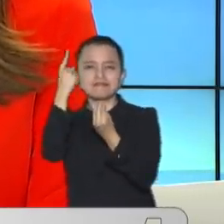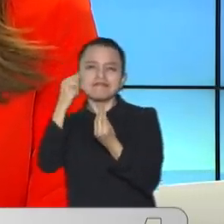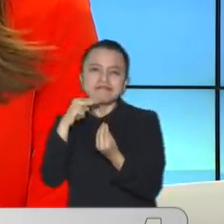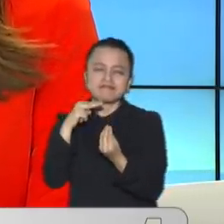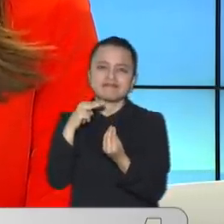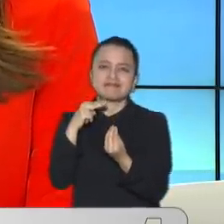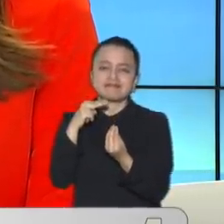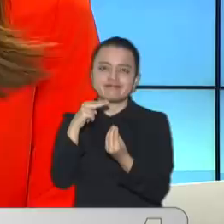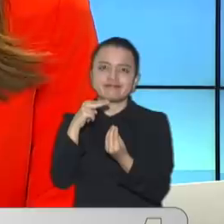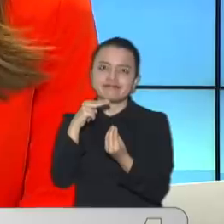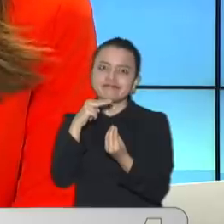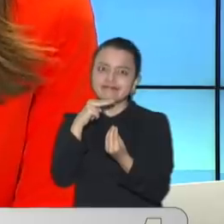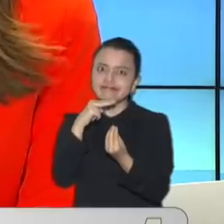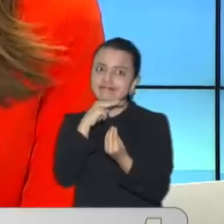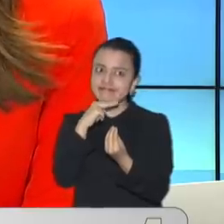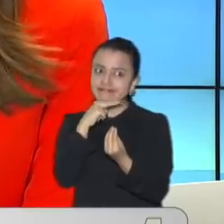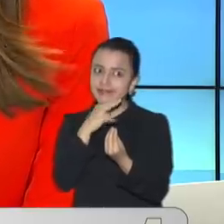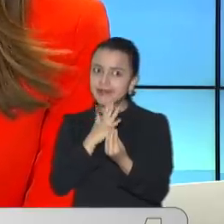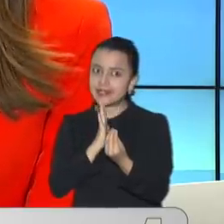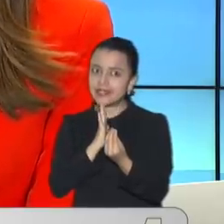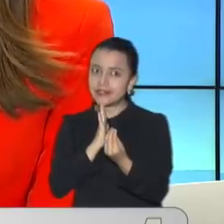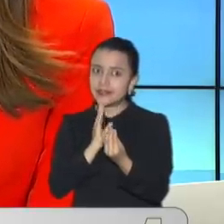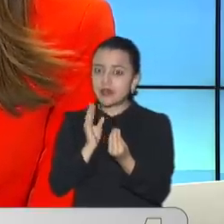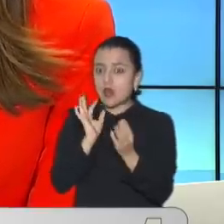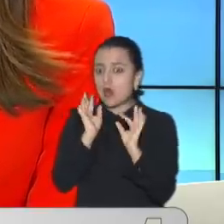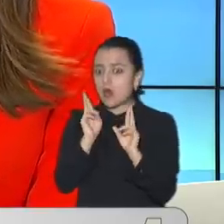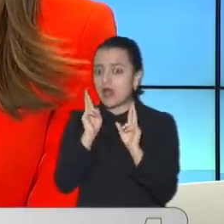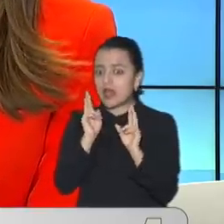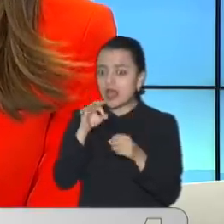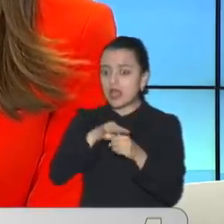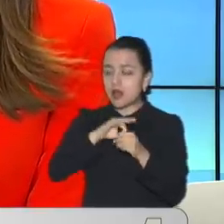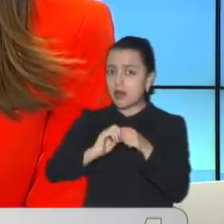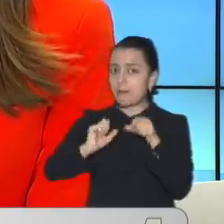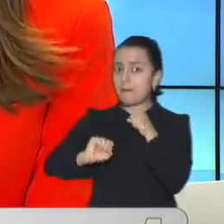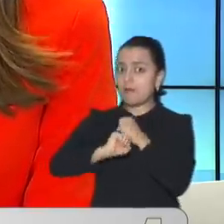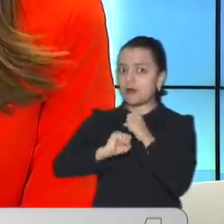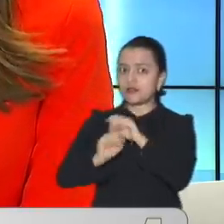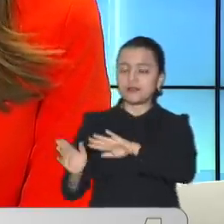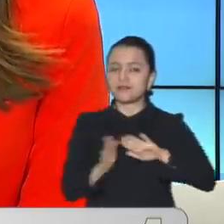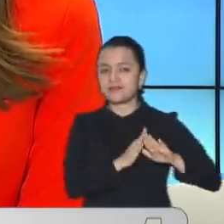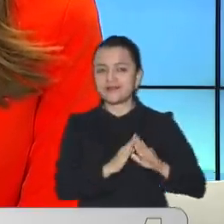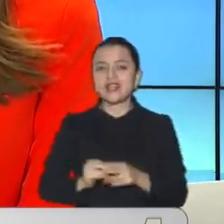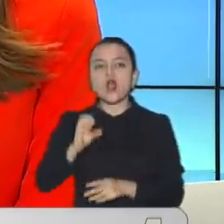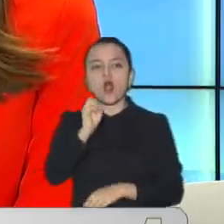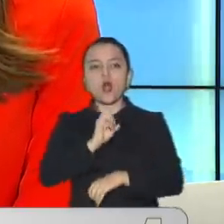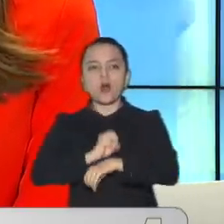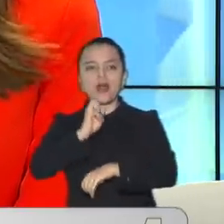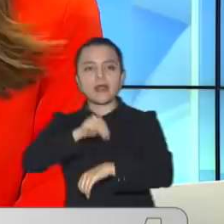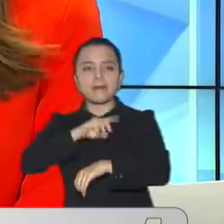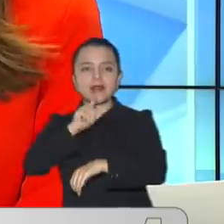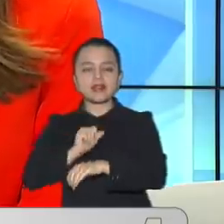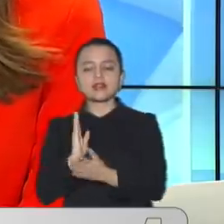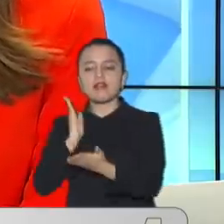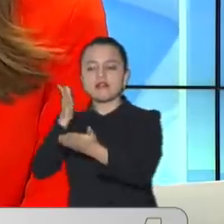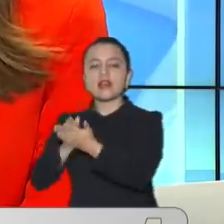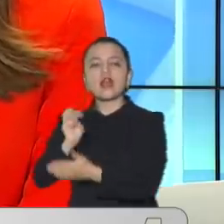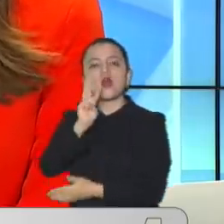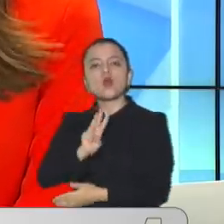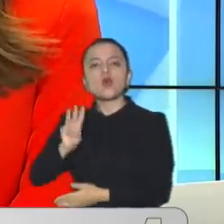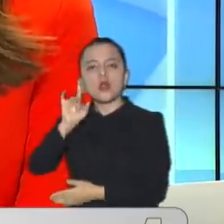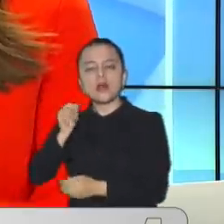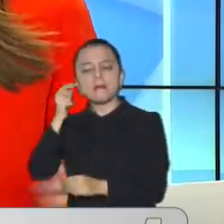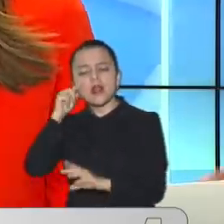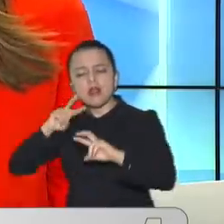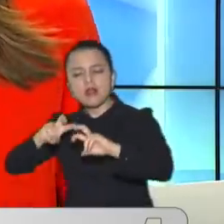de condenar a Donald Trump en el juicio político. Y un equipo de especialistas de la OMS llega a Wuhan para investigar los orígenes del coronavirus.